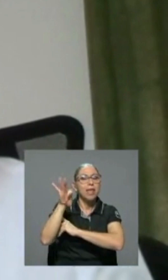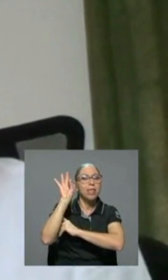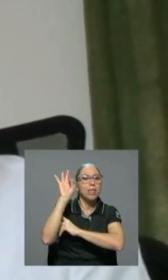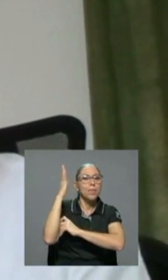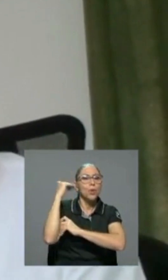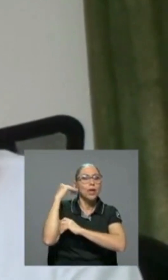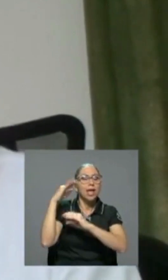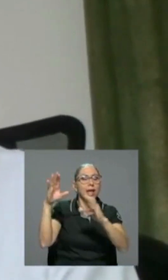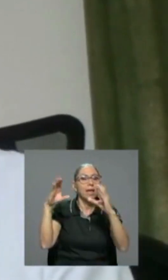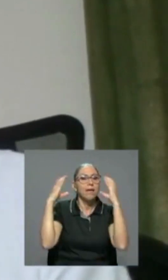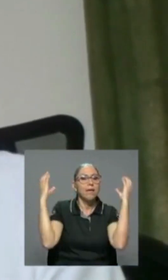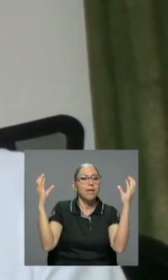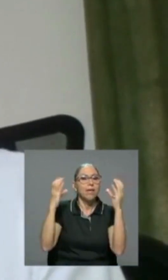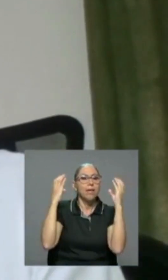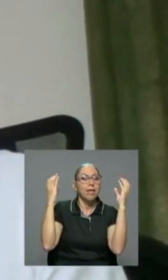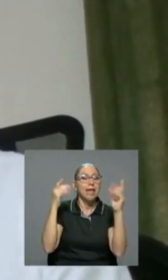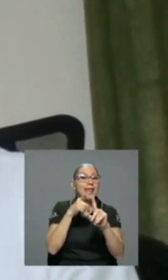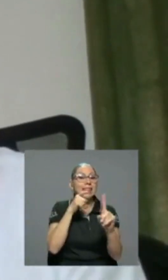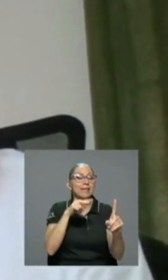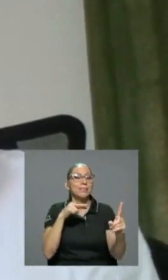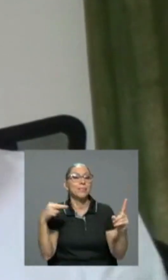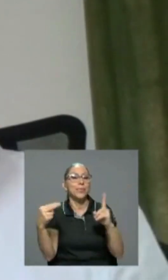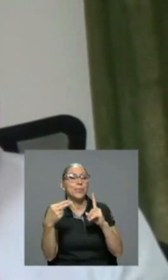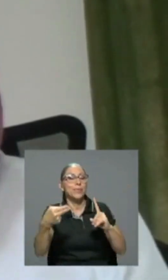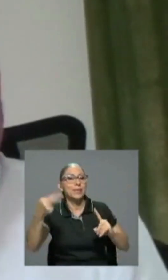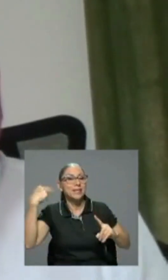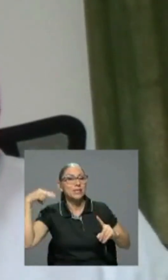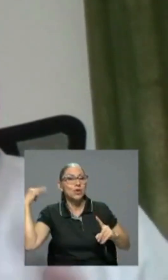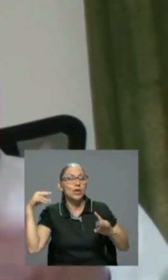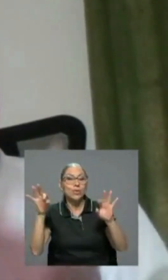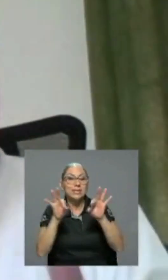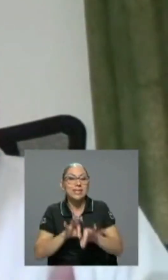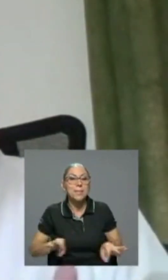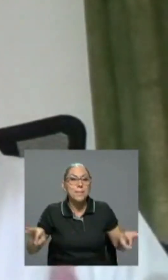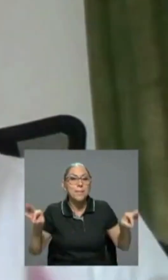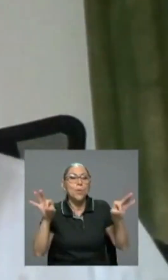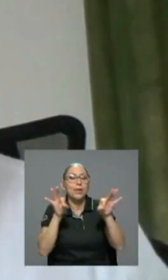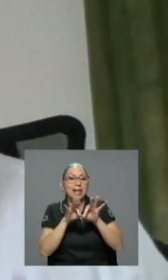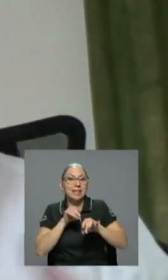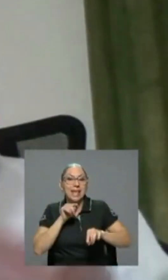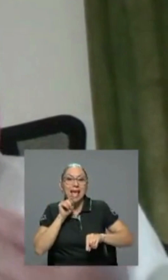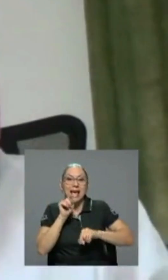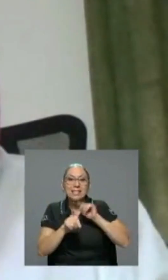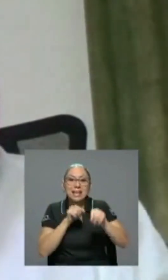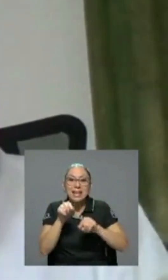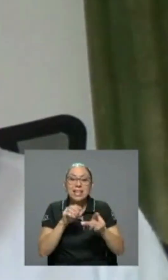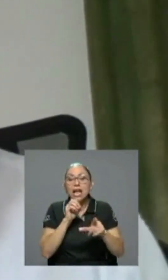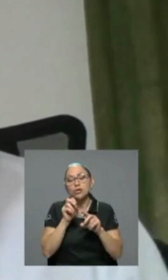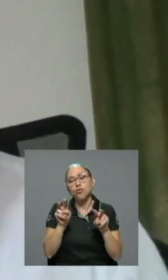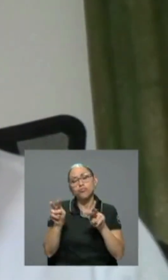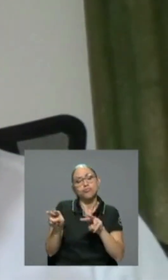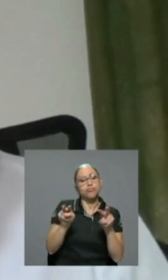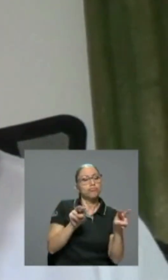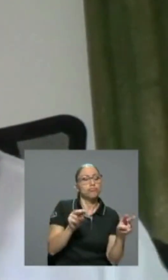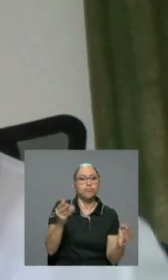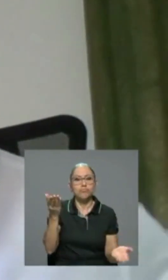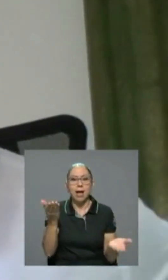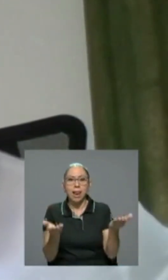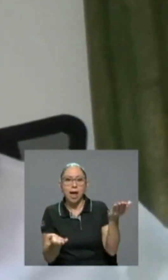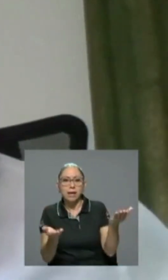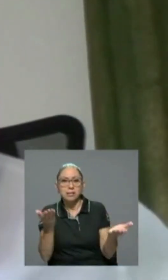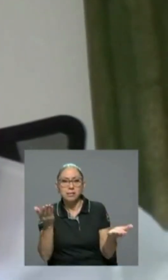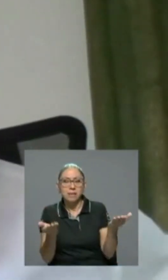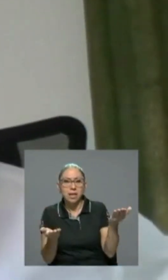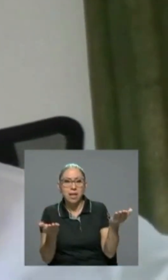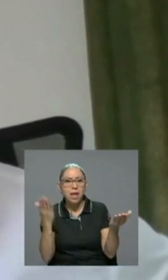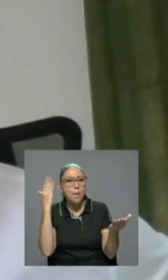también desde el punto de vista histórico lo importante es hacer críticas o hacer un balance crítico sobre el